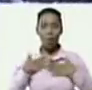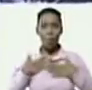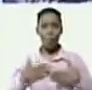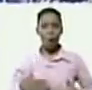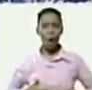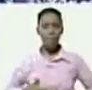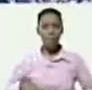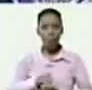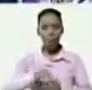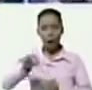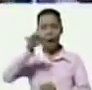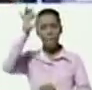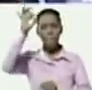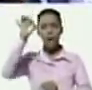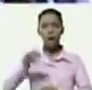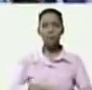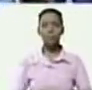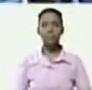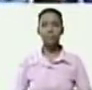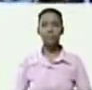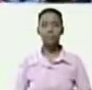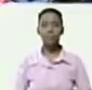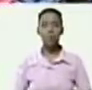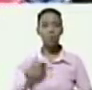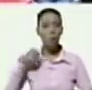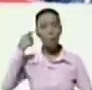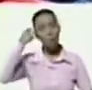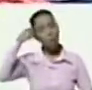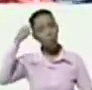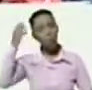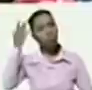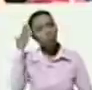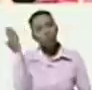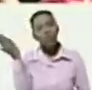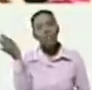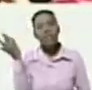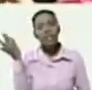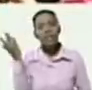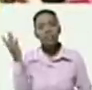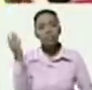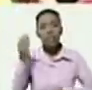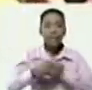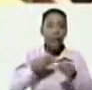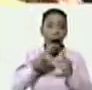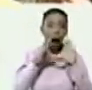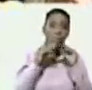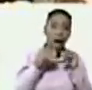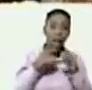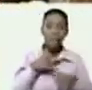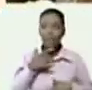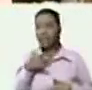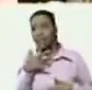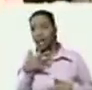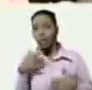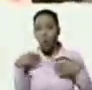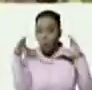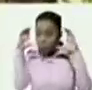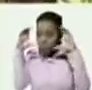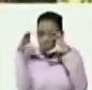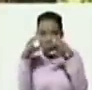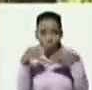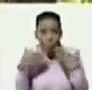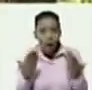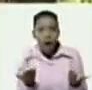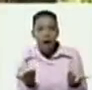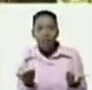en el alma. No sabía qué hacer yo, si hablaba, si sentía, si me concentraba